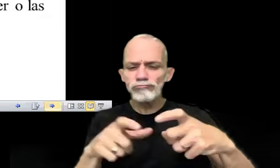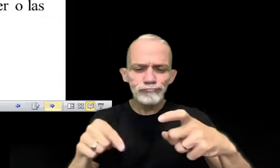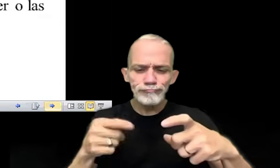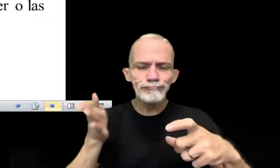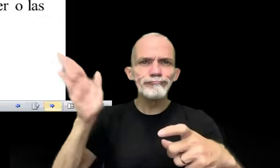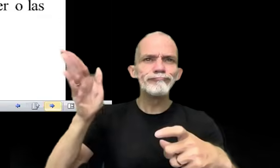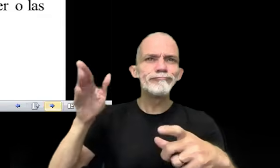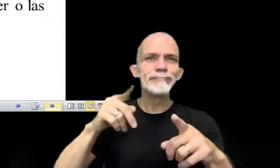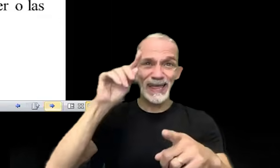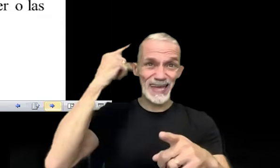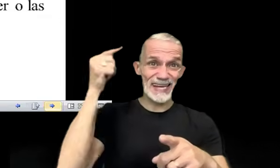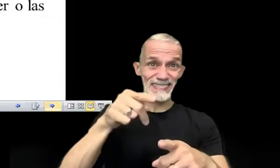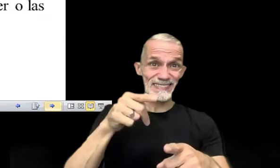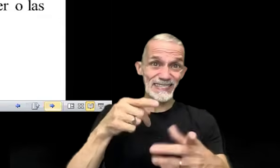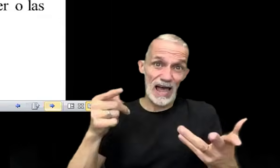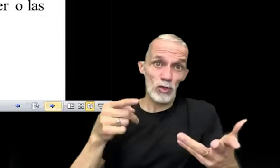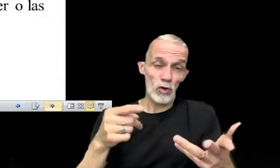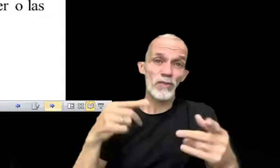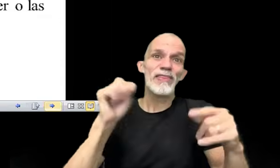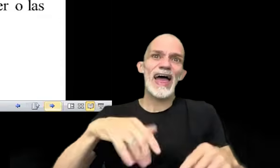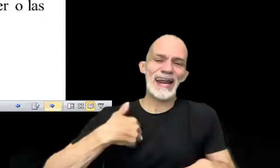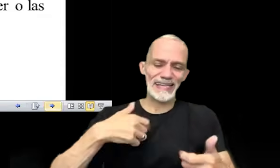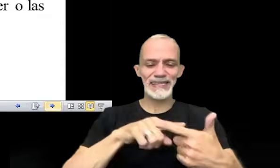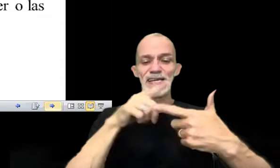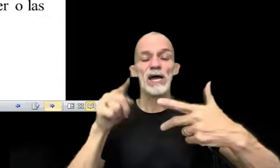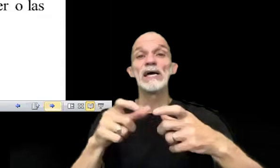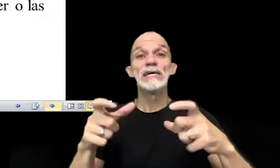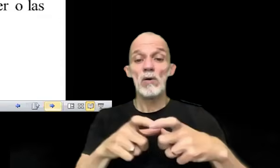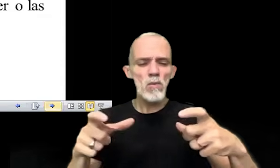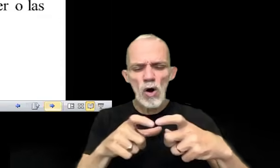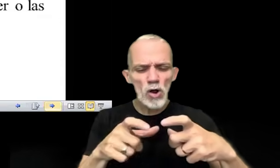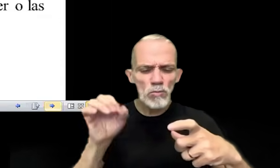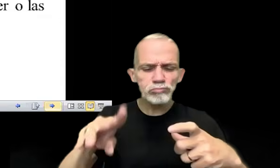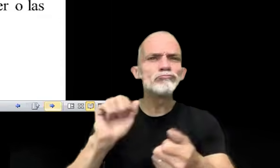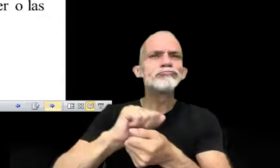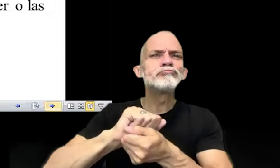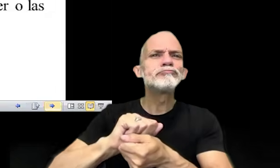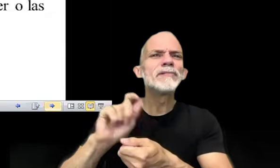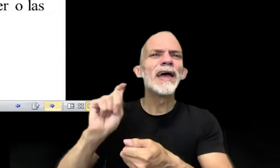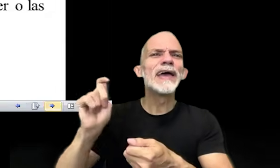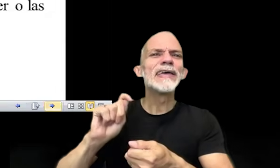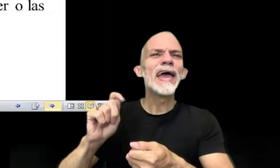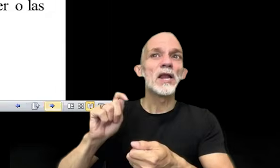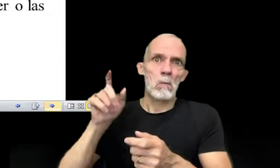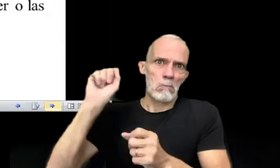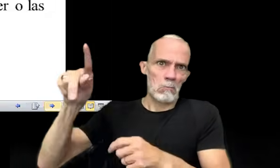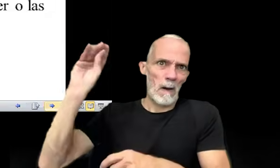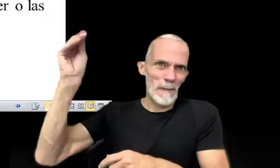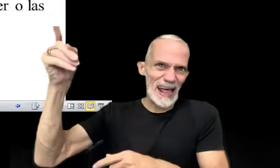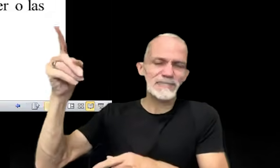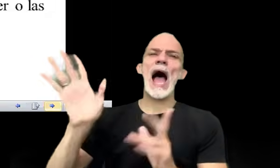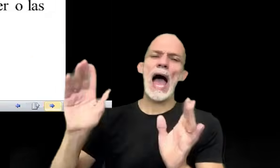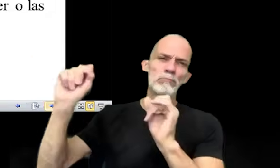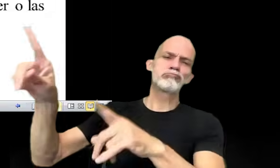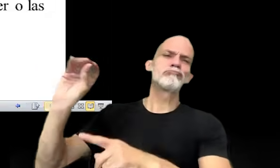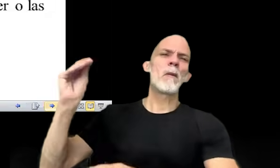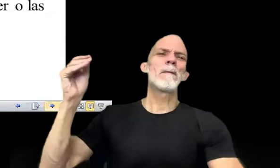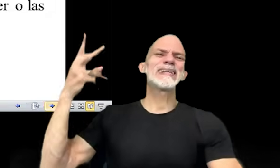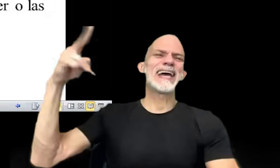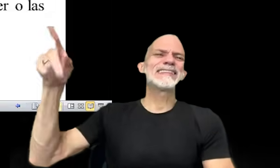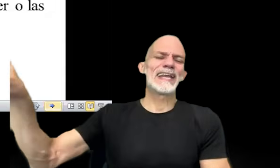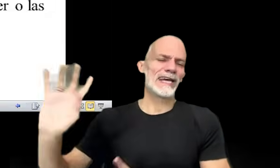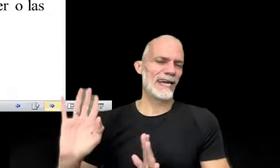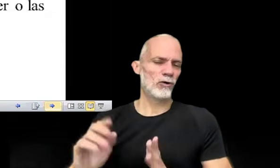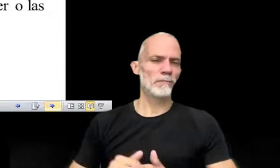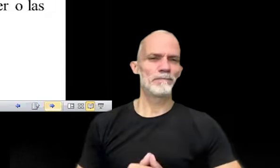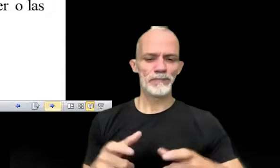título público es del Estado Nacional, será bien del país. Si es un título emitido por la República Federativa de Brasil, será